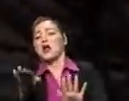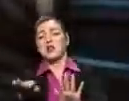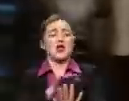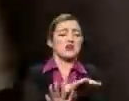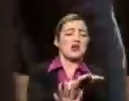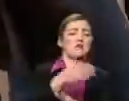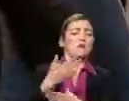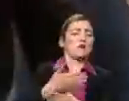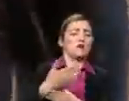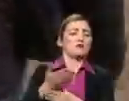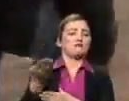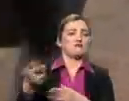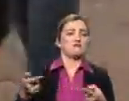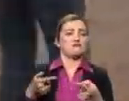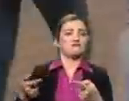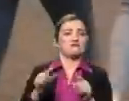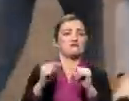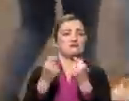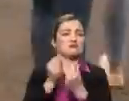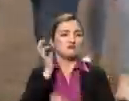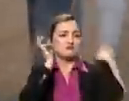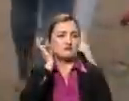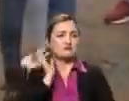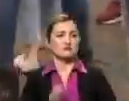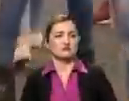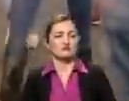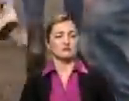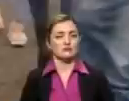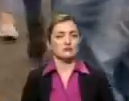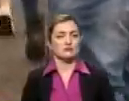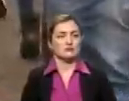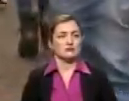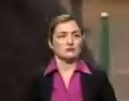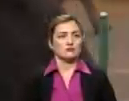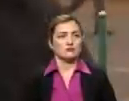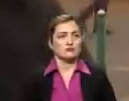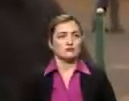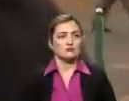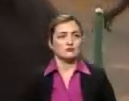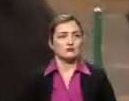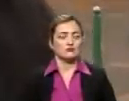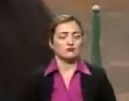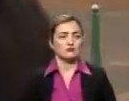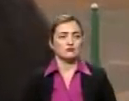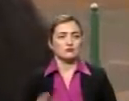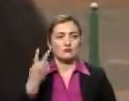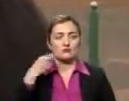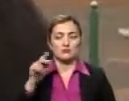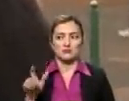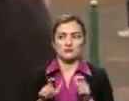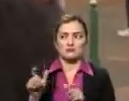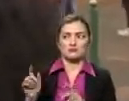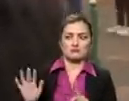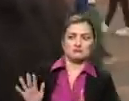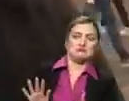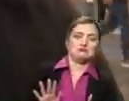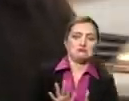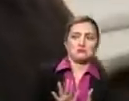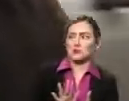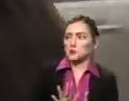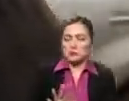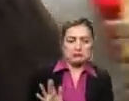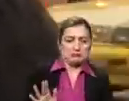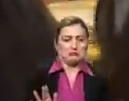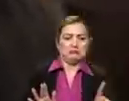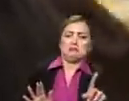los playeros se disputan por este grupo de chicas. Yo la verdad, cuando vi tantas personas que se me acercaban, lo que hice fue